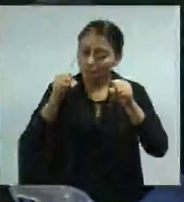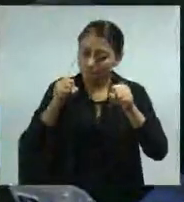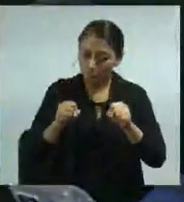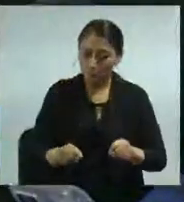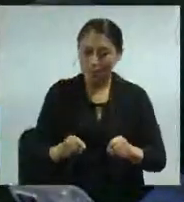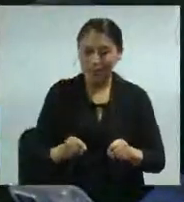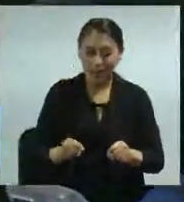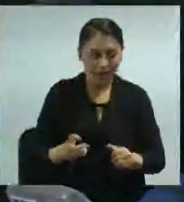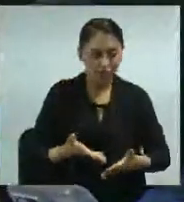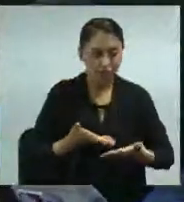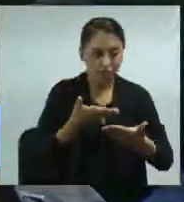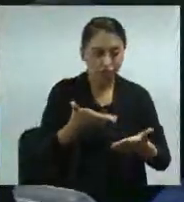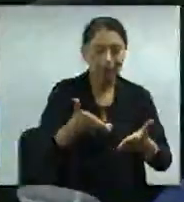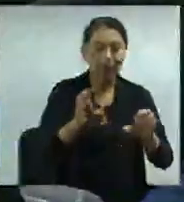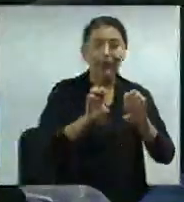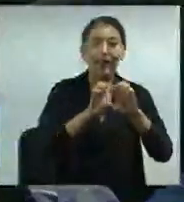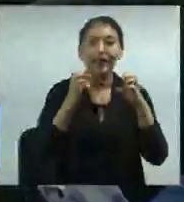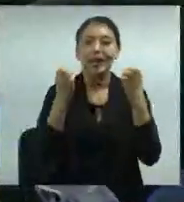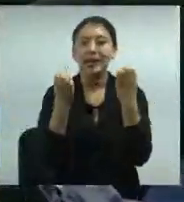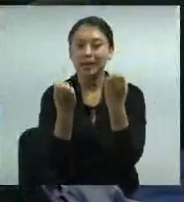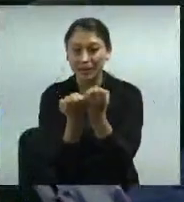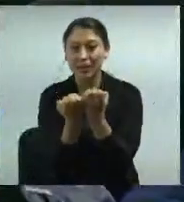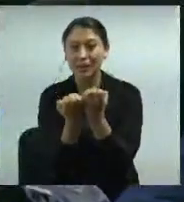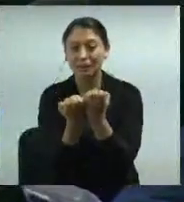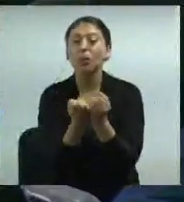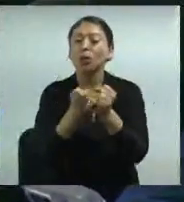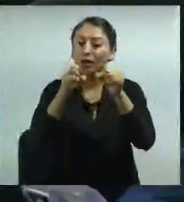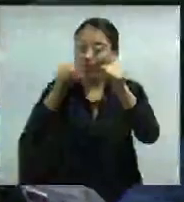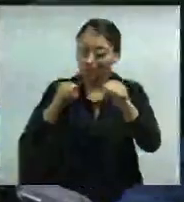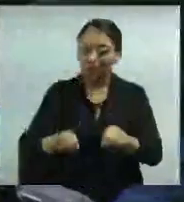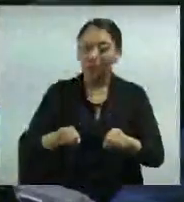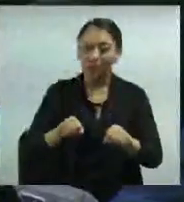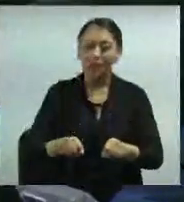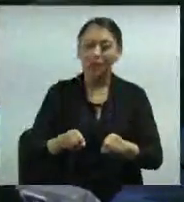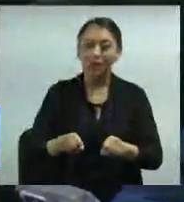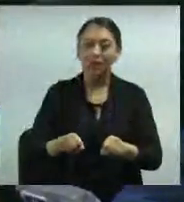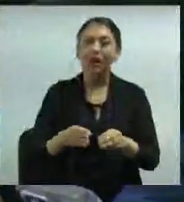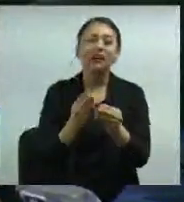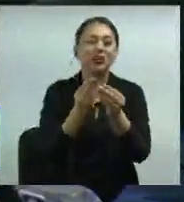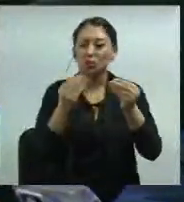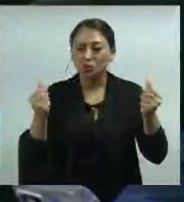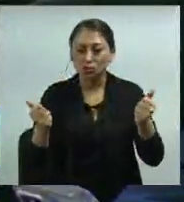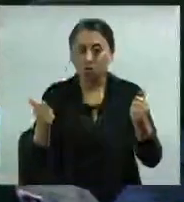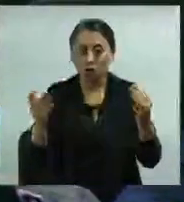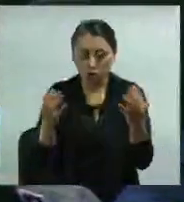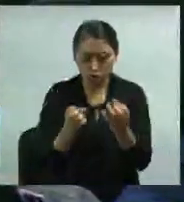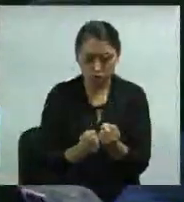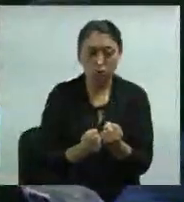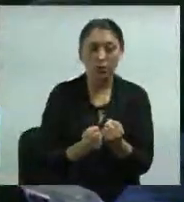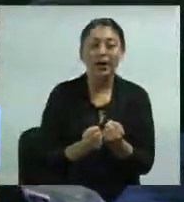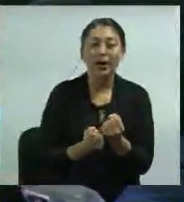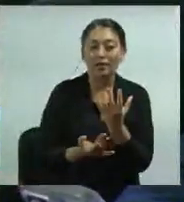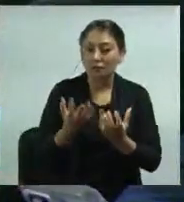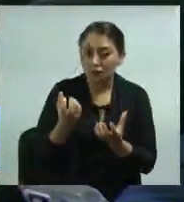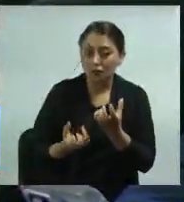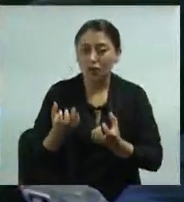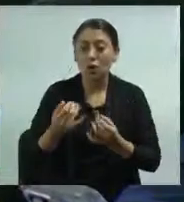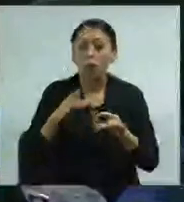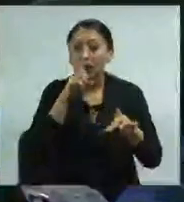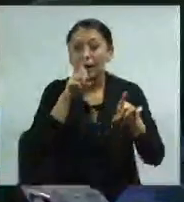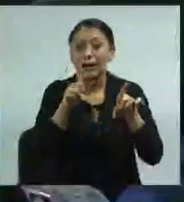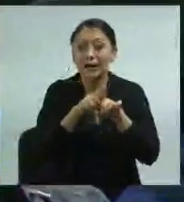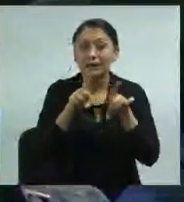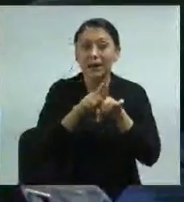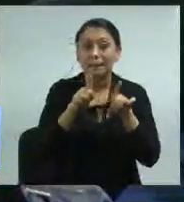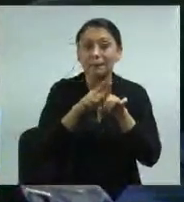la maquinaria para darle vuelta a la basura para poder tratar de así apagarla. Y también con la Cámara